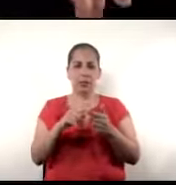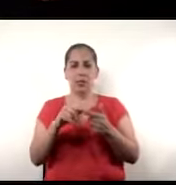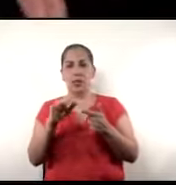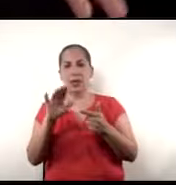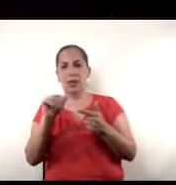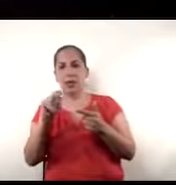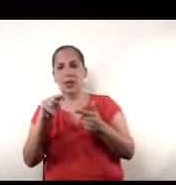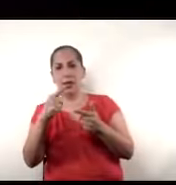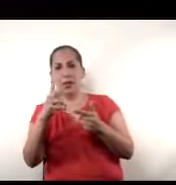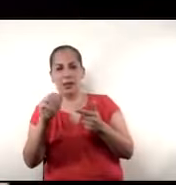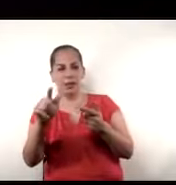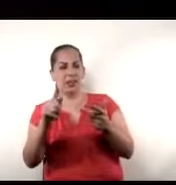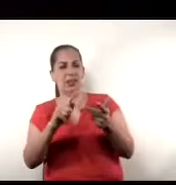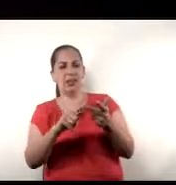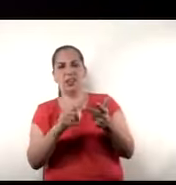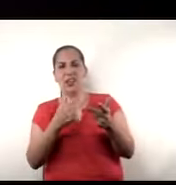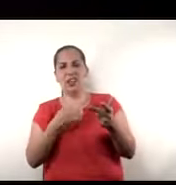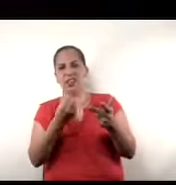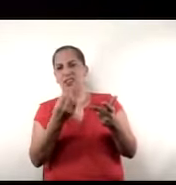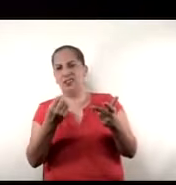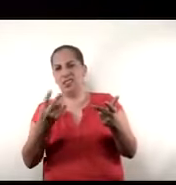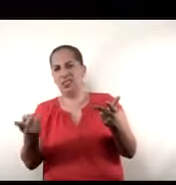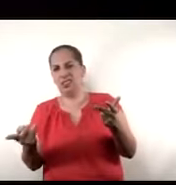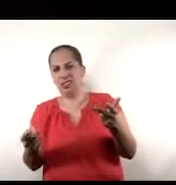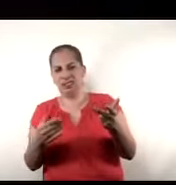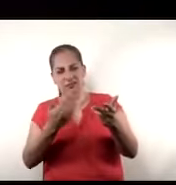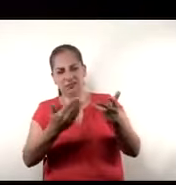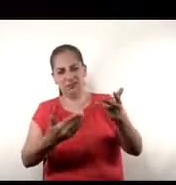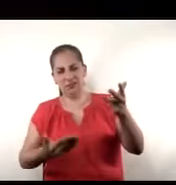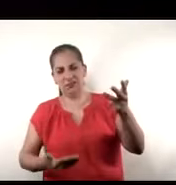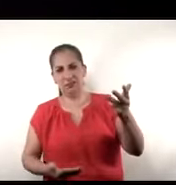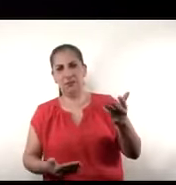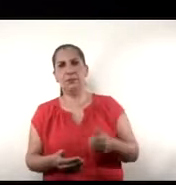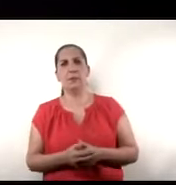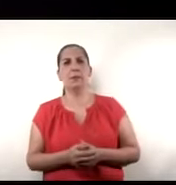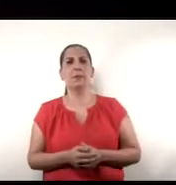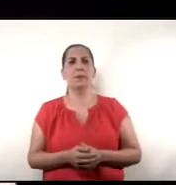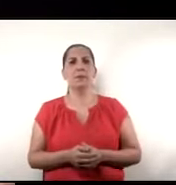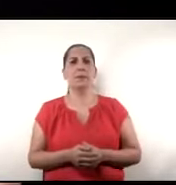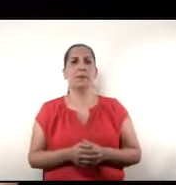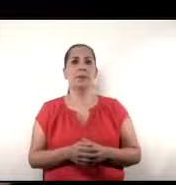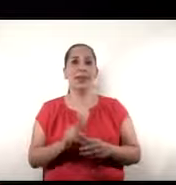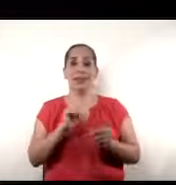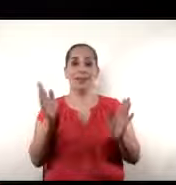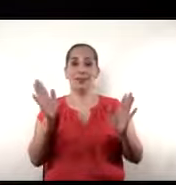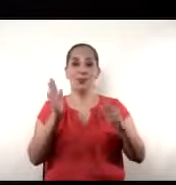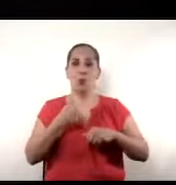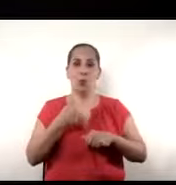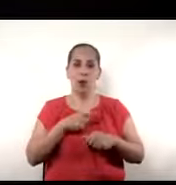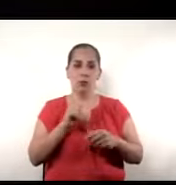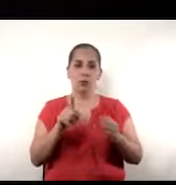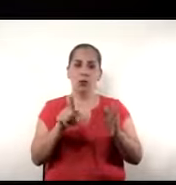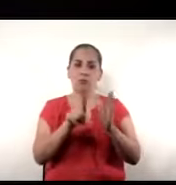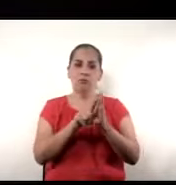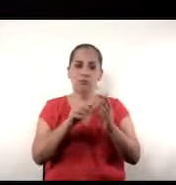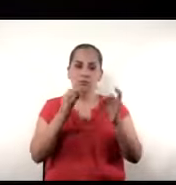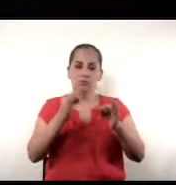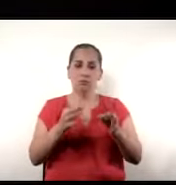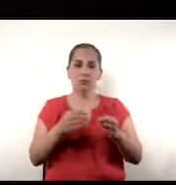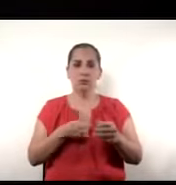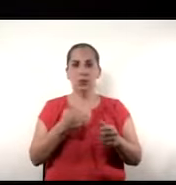capital, tiene un montón de nombres para las diferentes etapas, ¿verdad? Y no hay una legislación adecuada